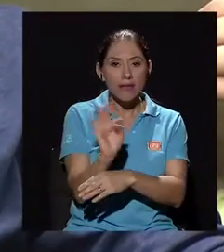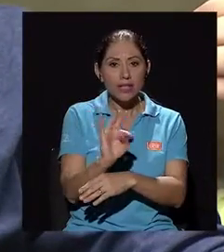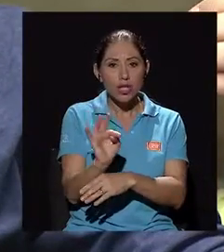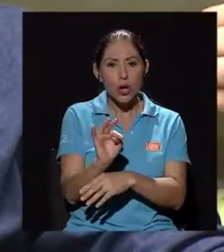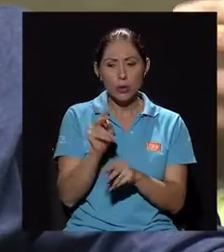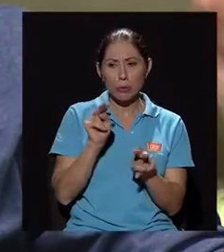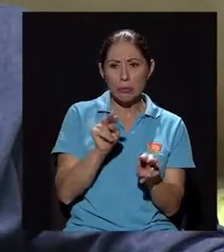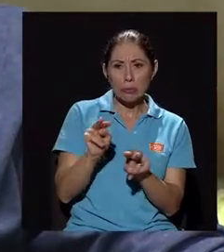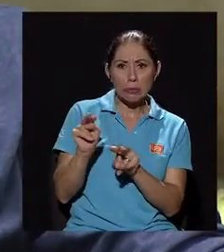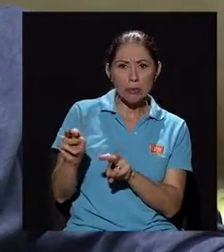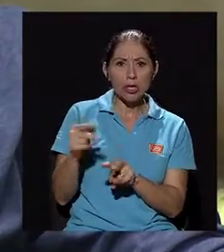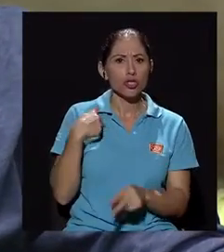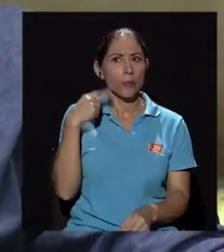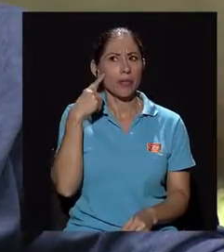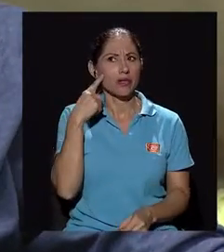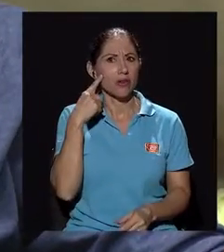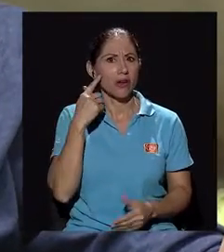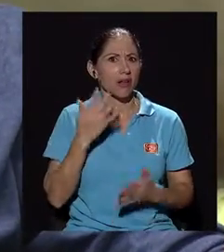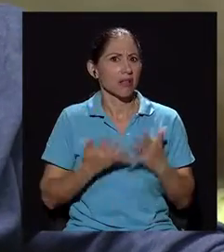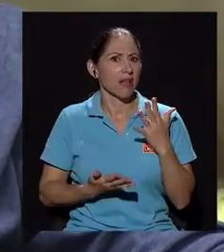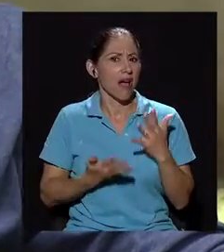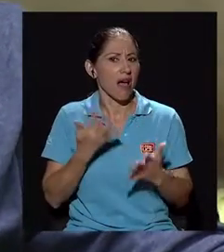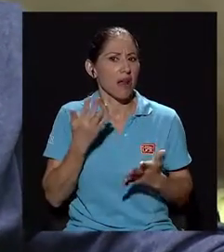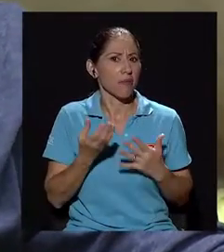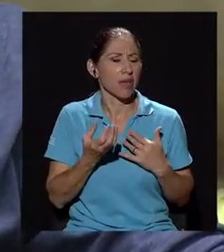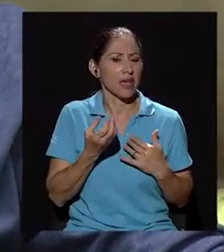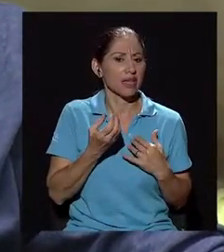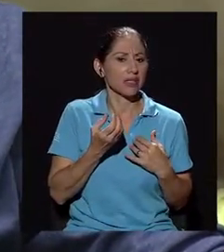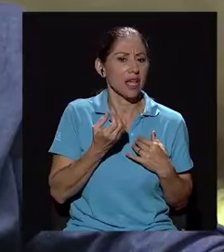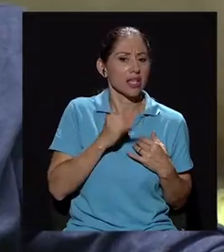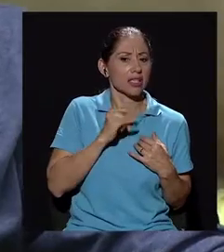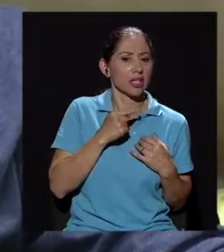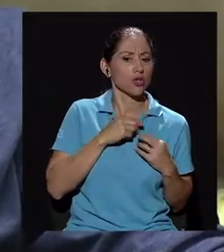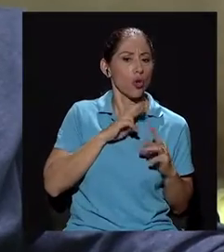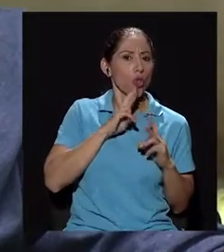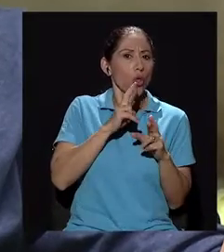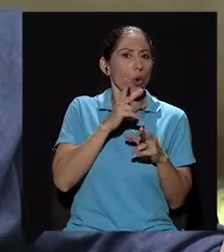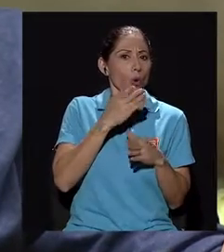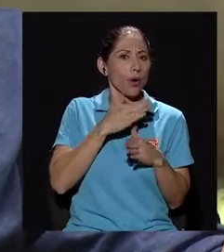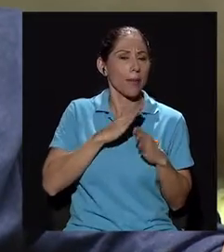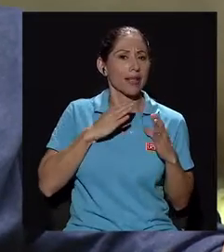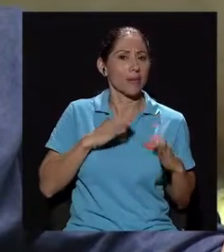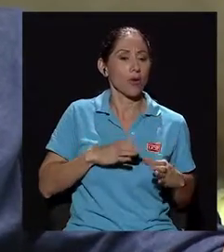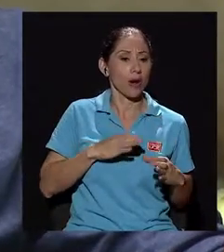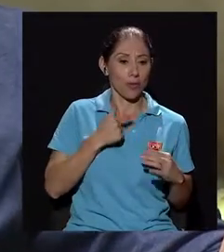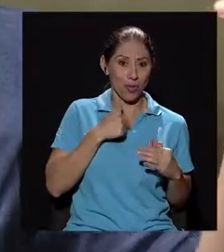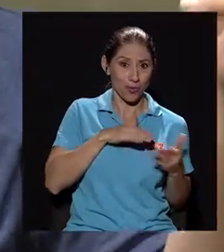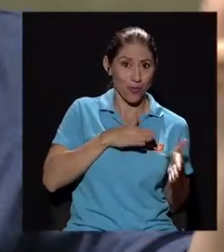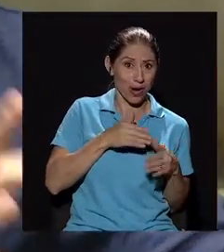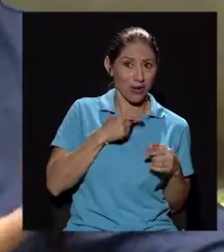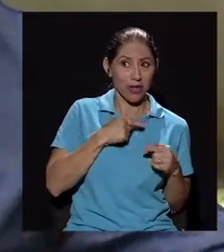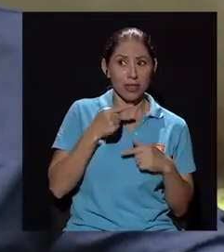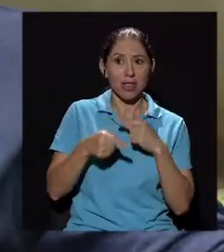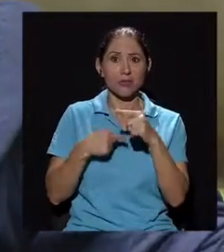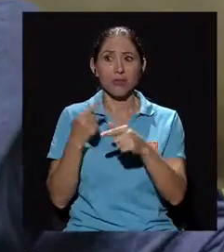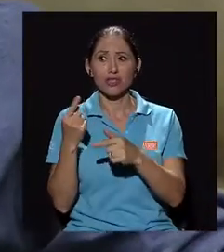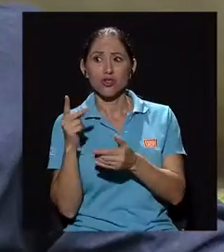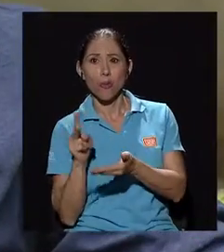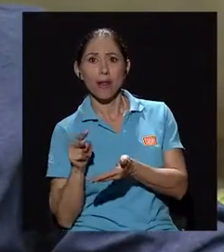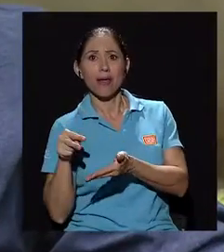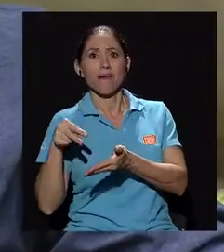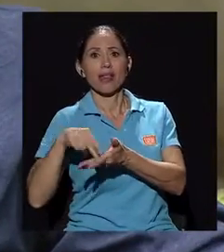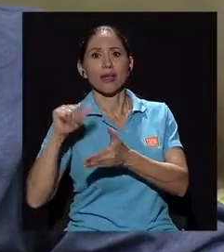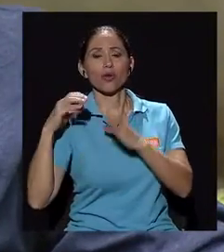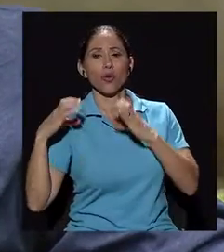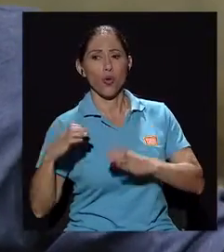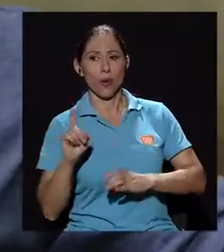que quizás, o sea, si yo dono me levante un cuerpo que no es el mío, que quizás la persona que tiene el